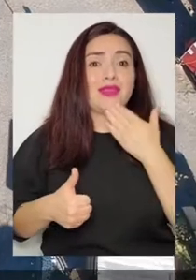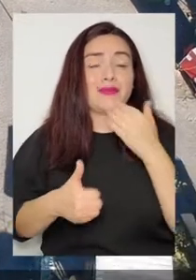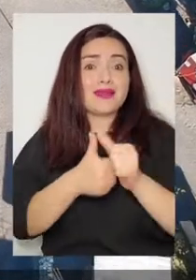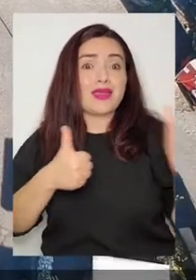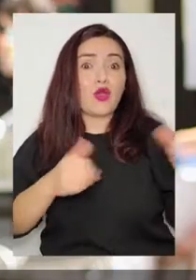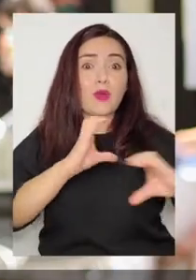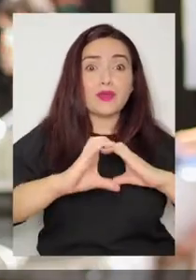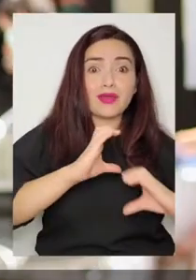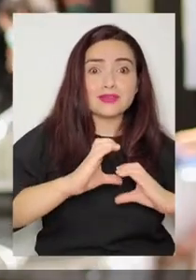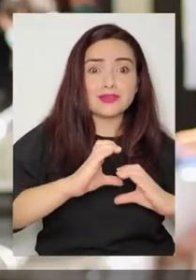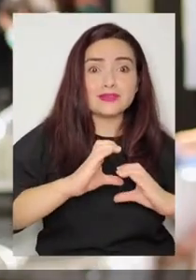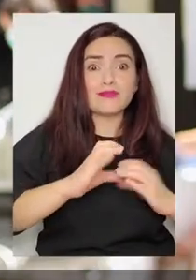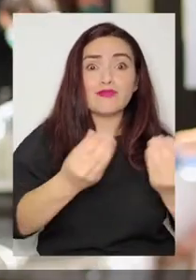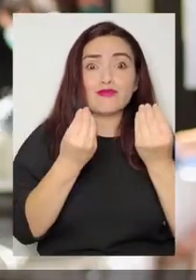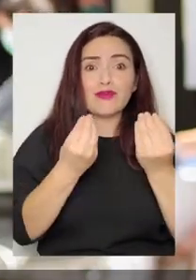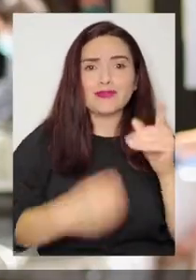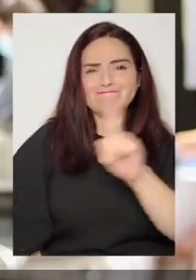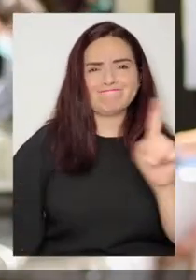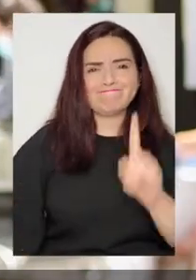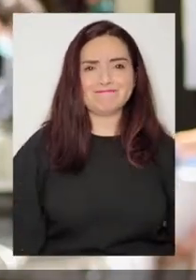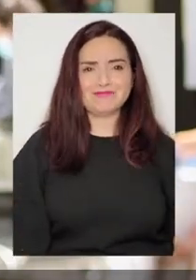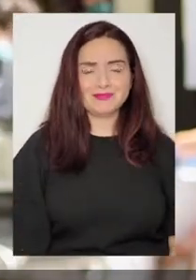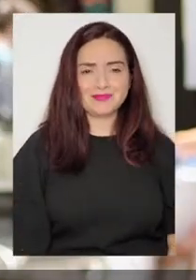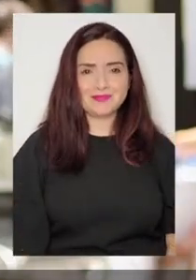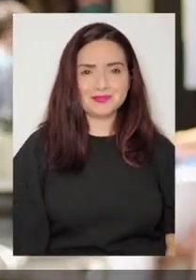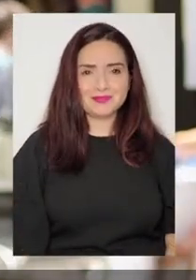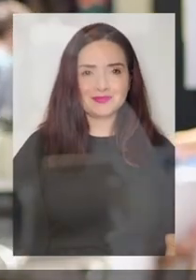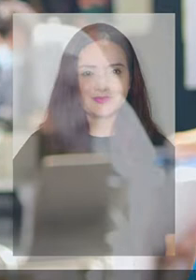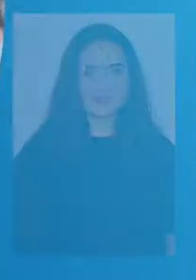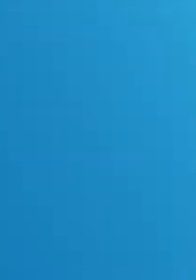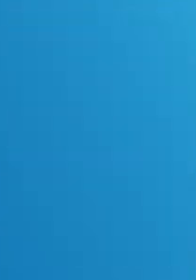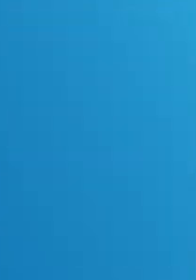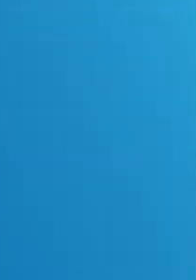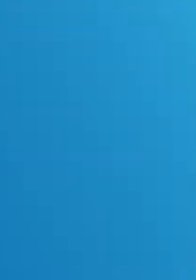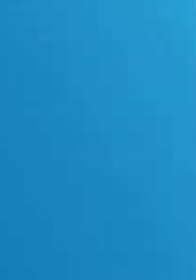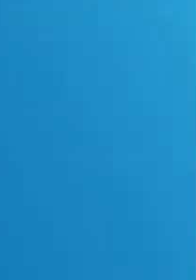tienen una gran dispersión, tanto geográfica y de aislamiento, y que las comunicaciones no nos acompañan.